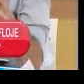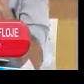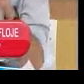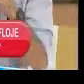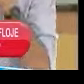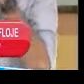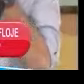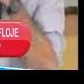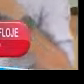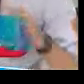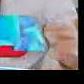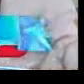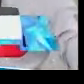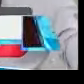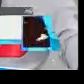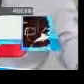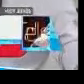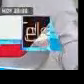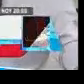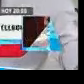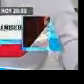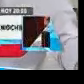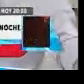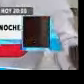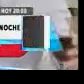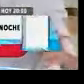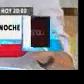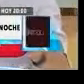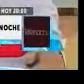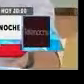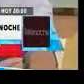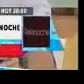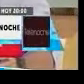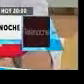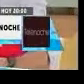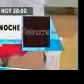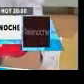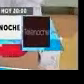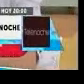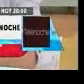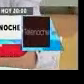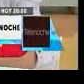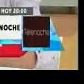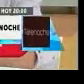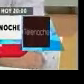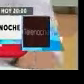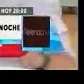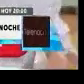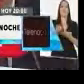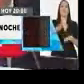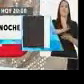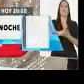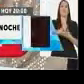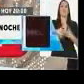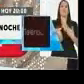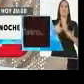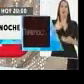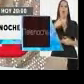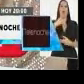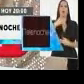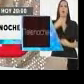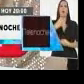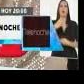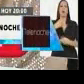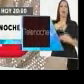mí me tocó, que en la tarea parlamentaria, sí, sí, del gobierno de Macri. Yo creo que fue buena. En general el gobierno tiene sus luces y sus sombras. Siempre